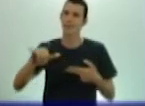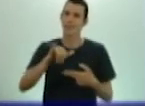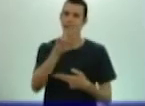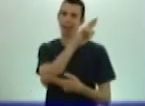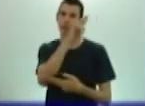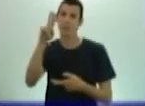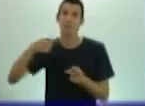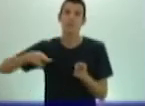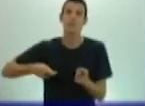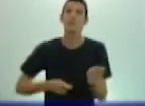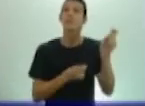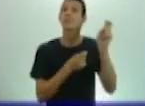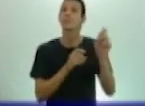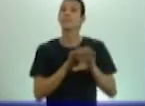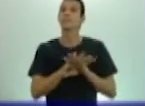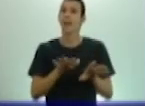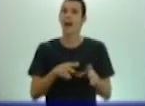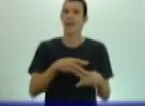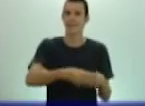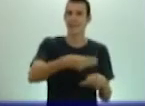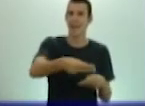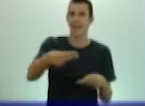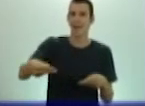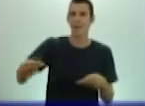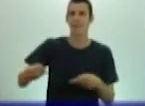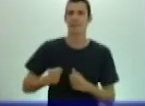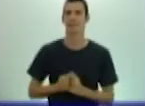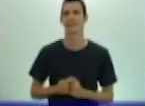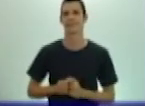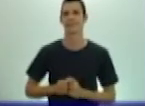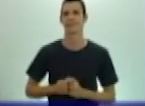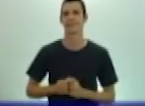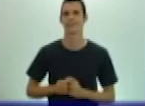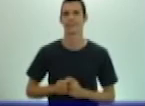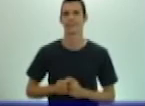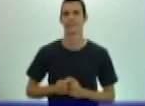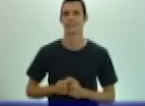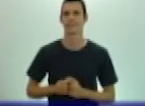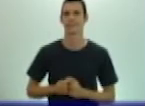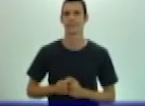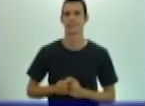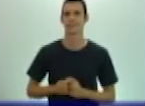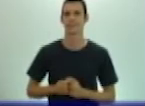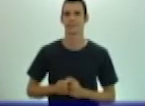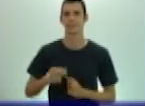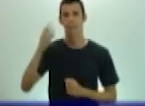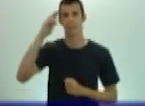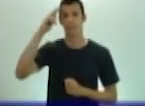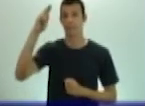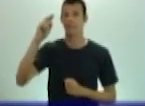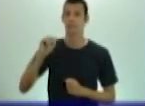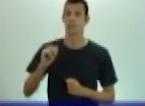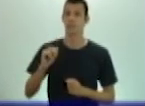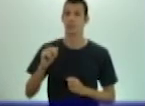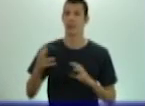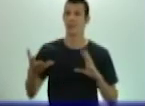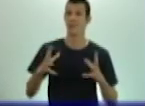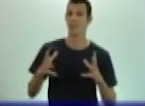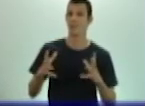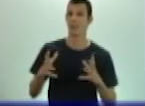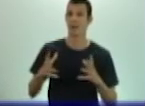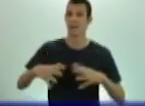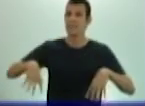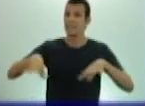para 1917 en Cuba también había una situación complicada. Estamos inmersos en una república neocolonial, poquitico tiempo de haber